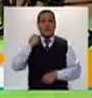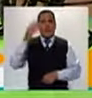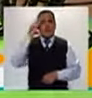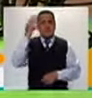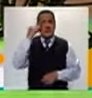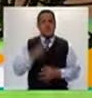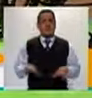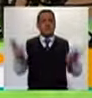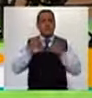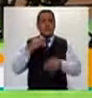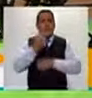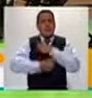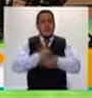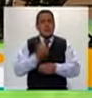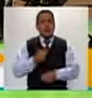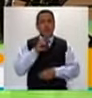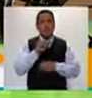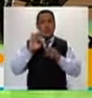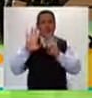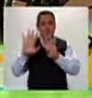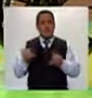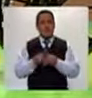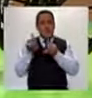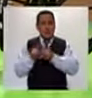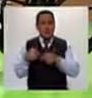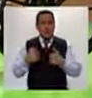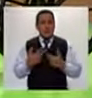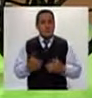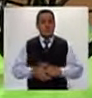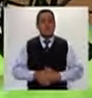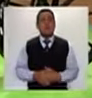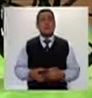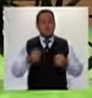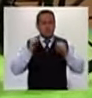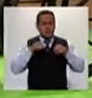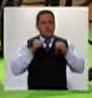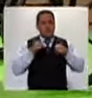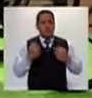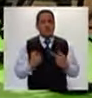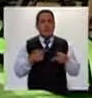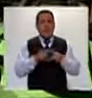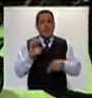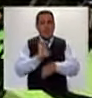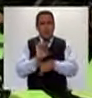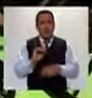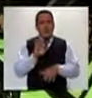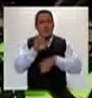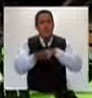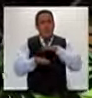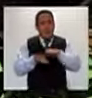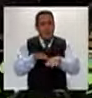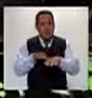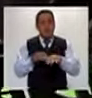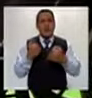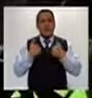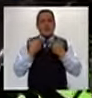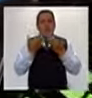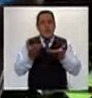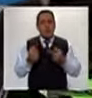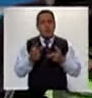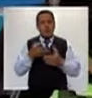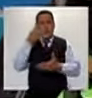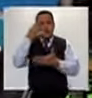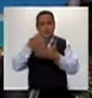creo que desde el año 2009 aproximadamente en efecto en efecto ecuador ya dio el primer paso ha logrado hacer este